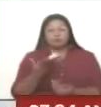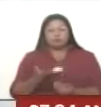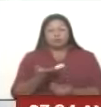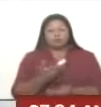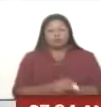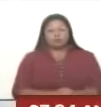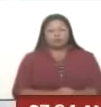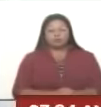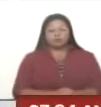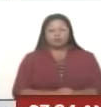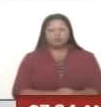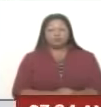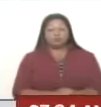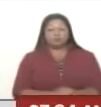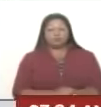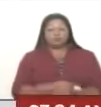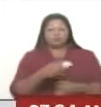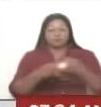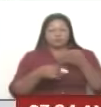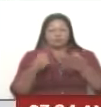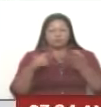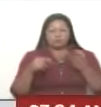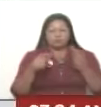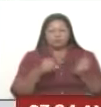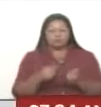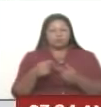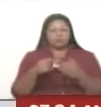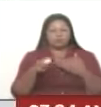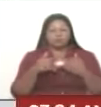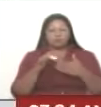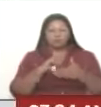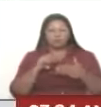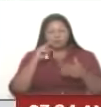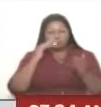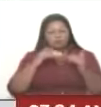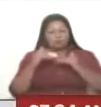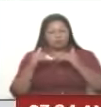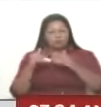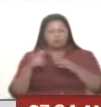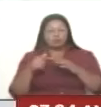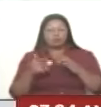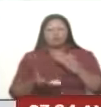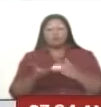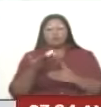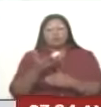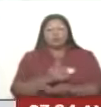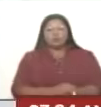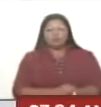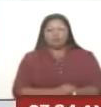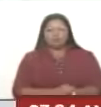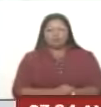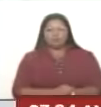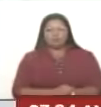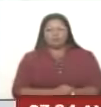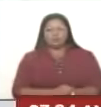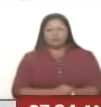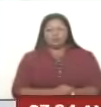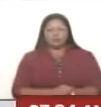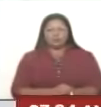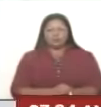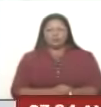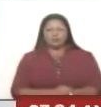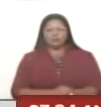Cuando les hablaba de algunos indicadores macroeconómicos que cerramos con cierta estabilidad, esa es clave. La variable